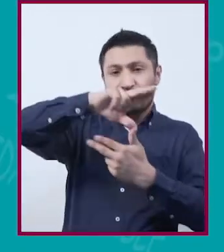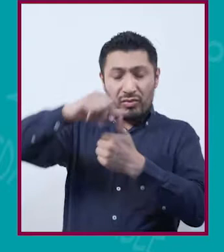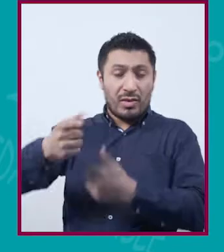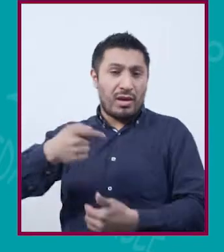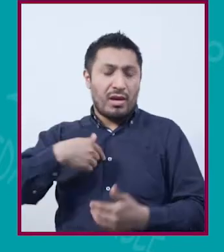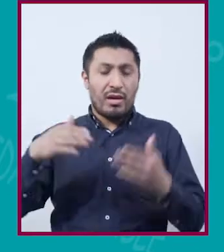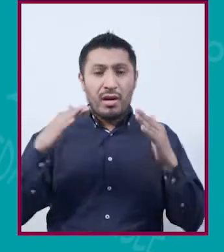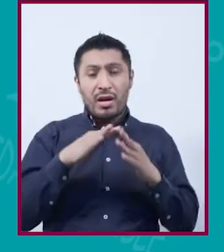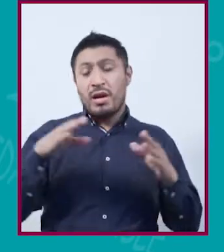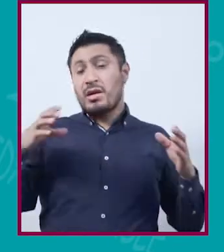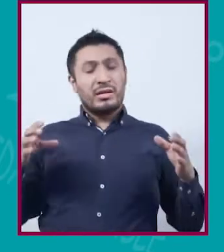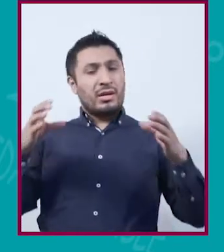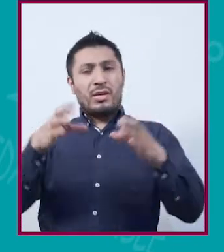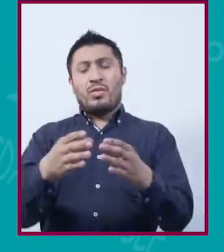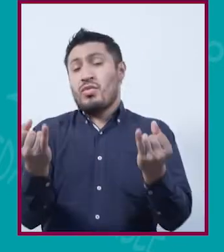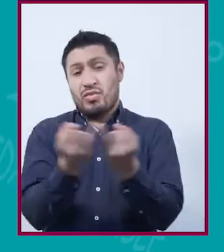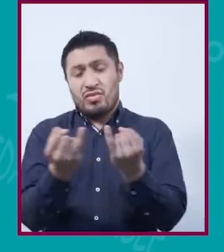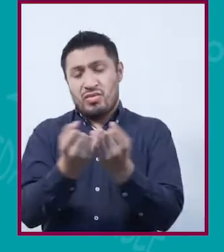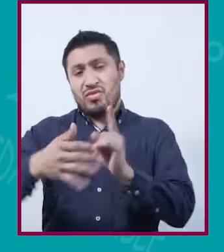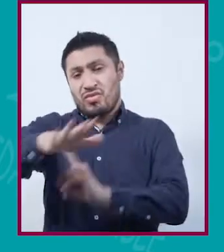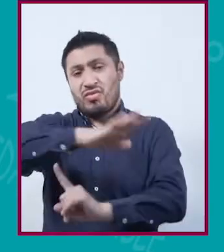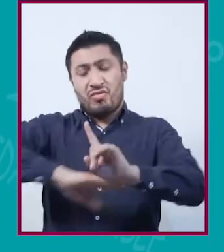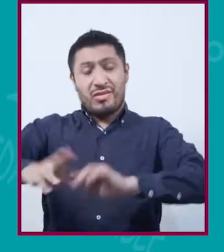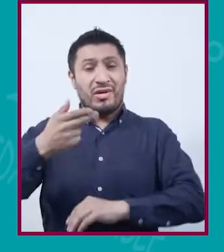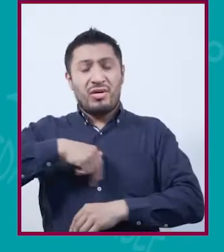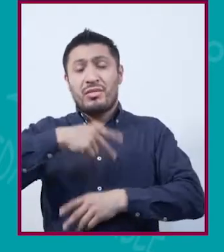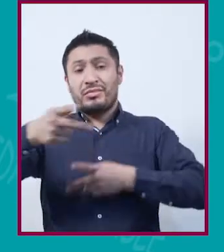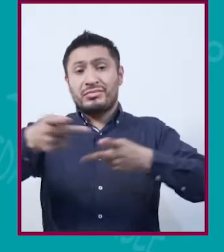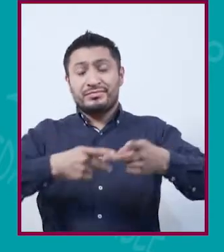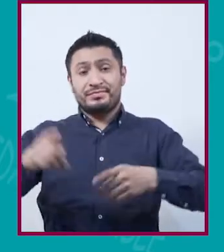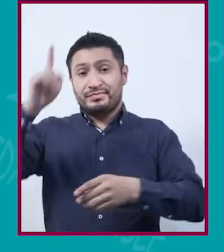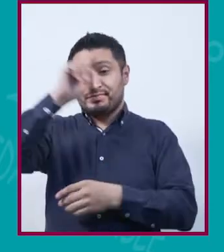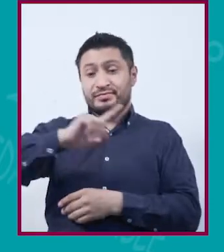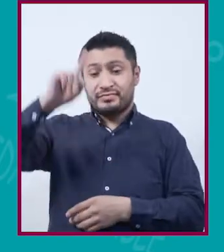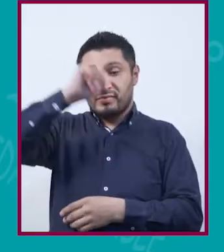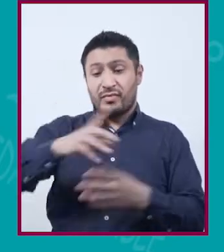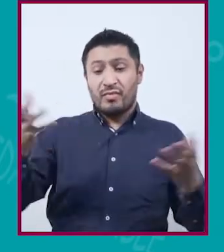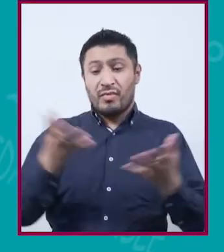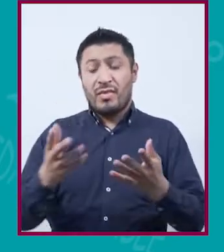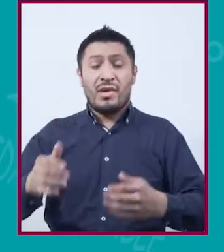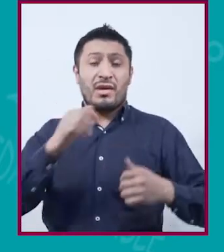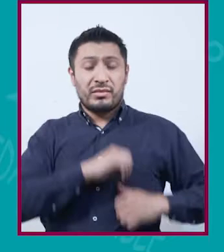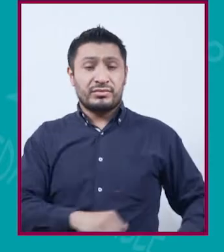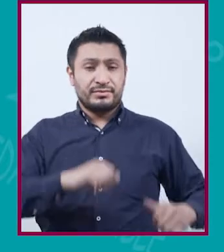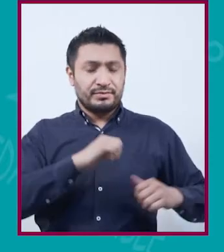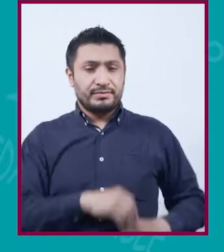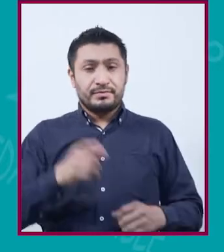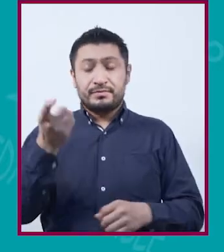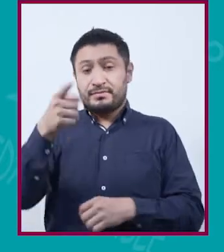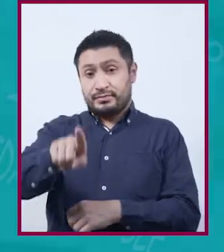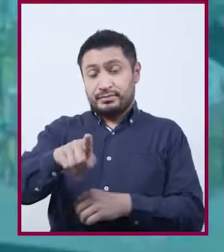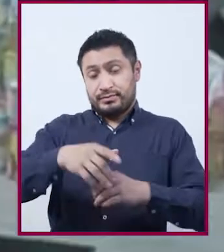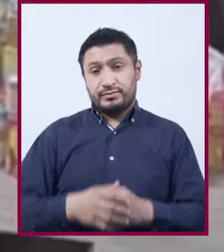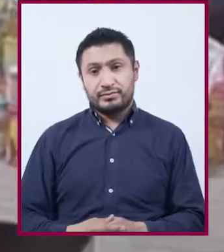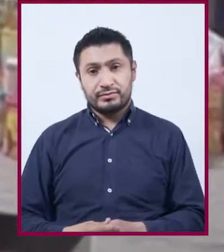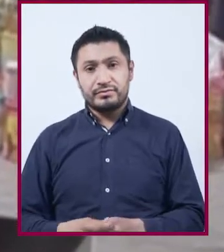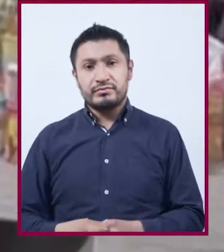huracanes, tanto en mi casa como en mi comunidad, nos preparamos con las recomendaciones que hacen nuestras